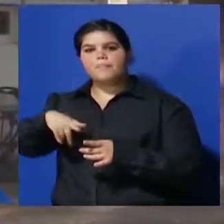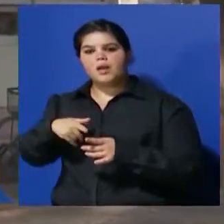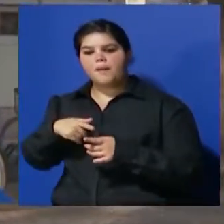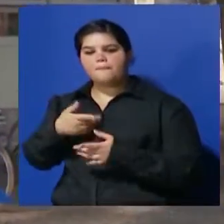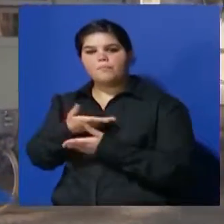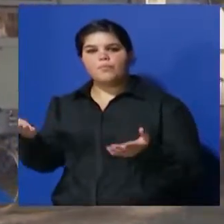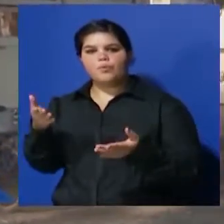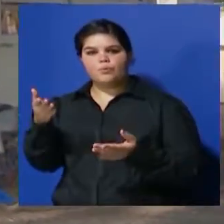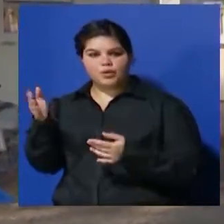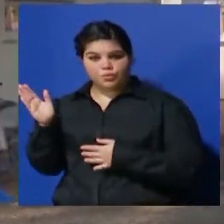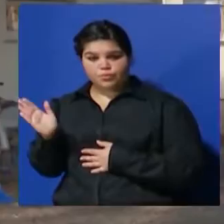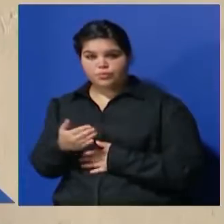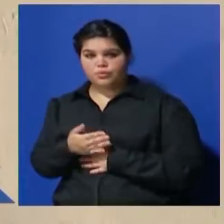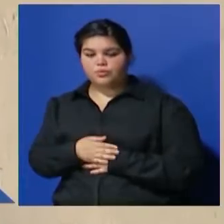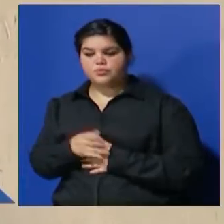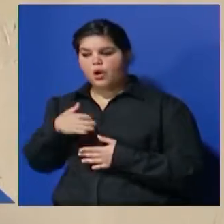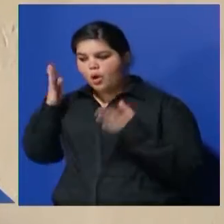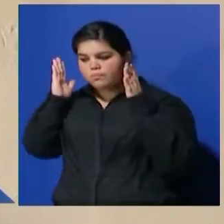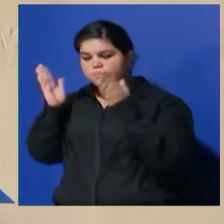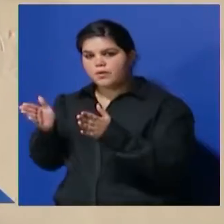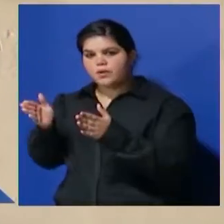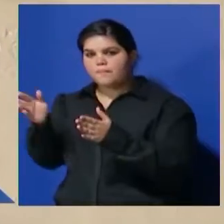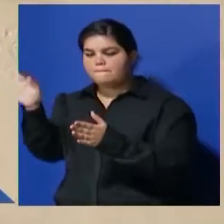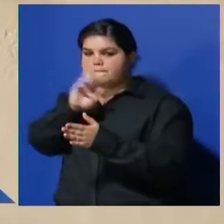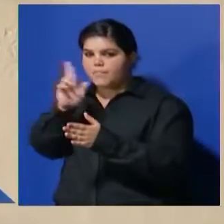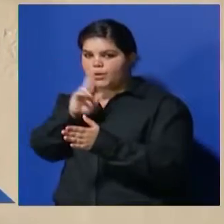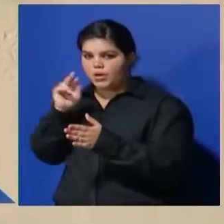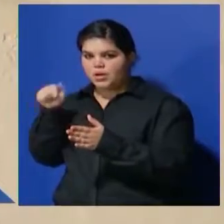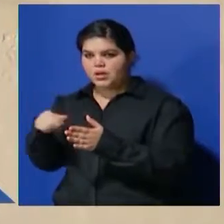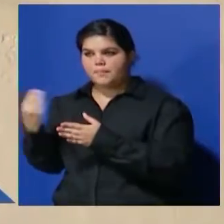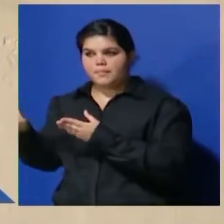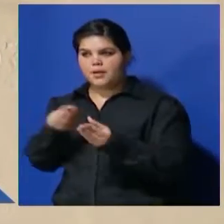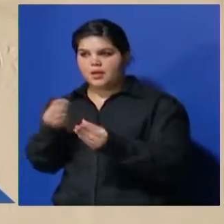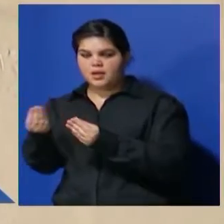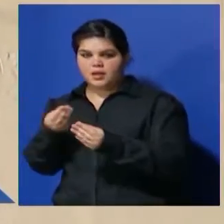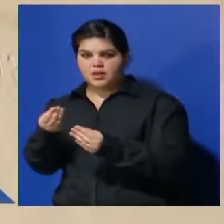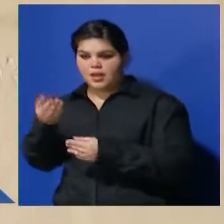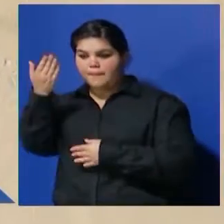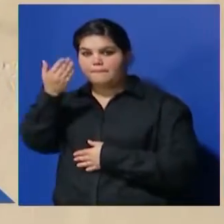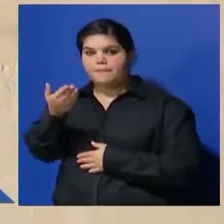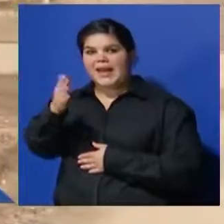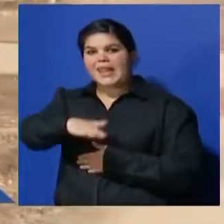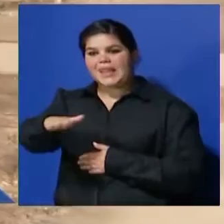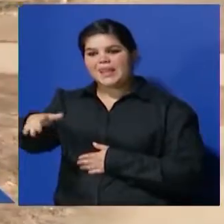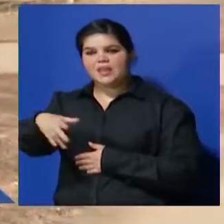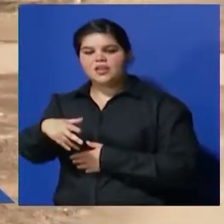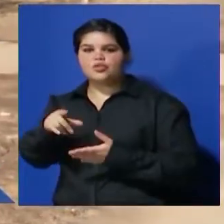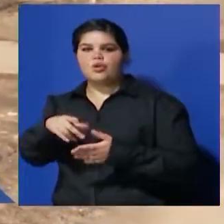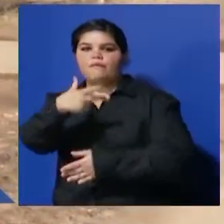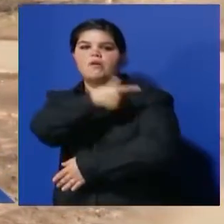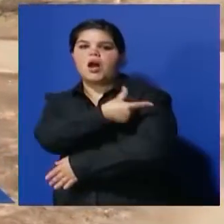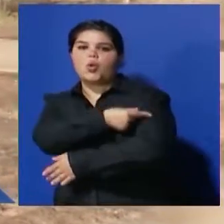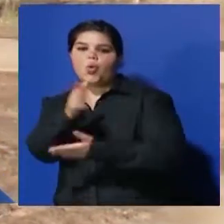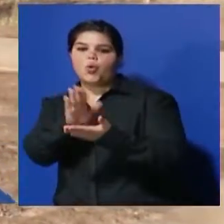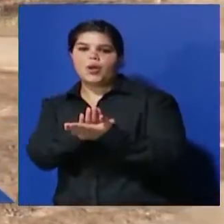a las mujeres, para que mantengamos a los chicos con la cartilla de vacunación al día, para que